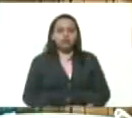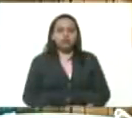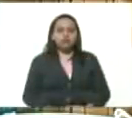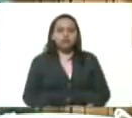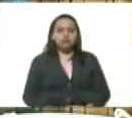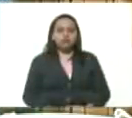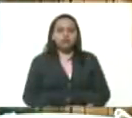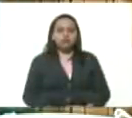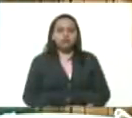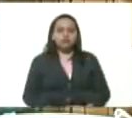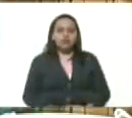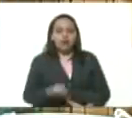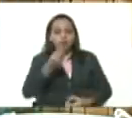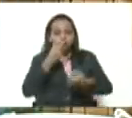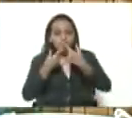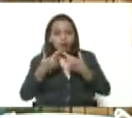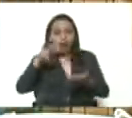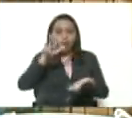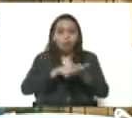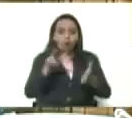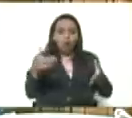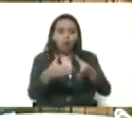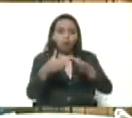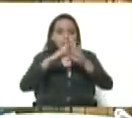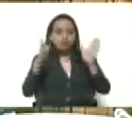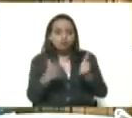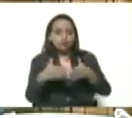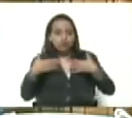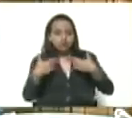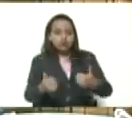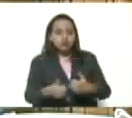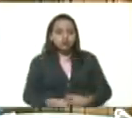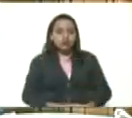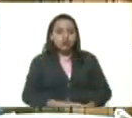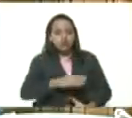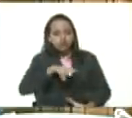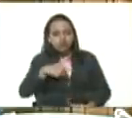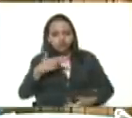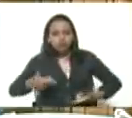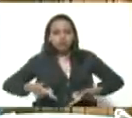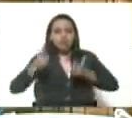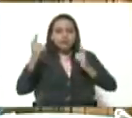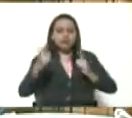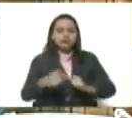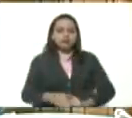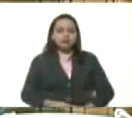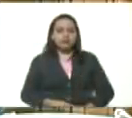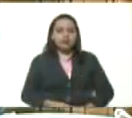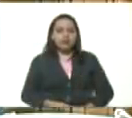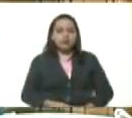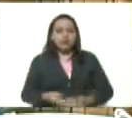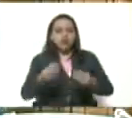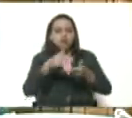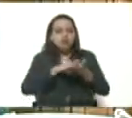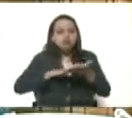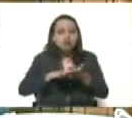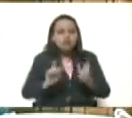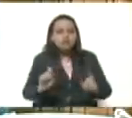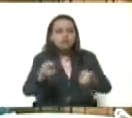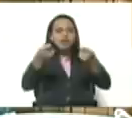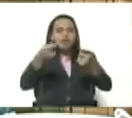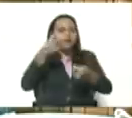que, comprobados por la Organización Mundial de la Salud, nos permitan sanar a las